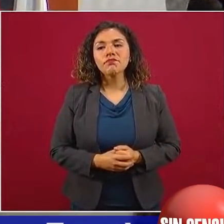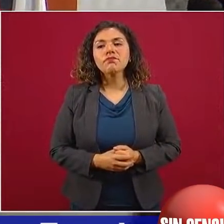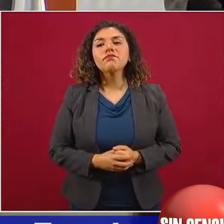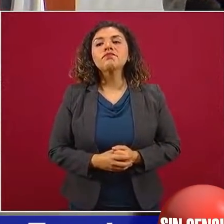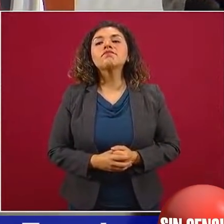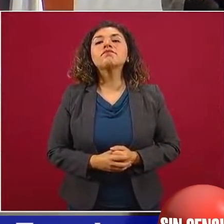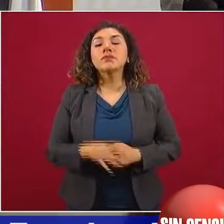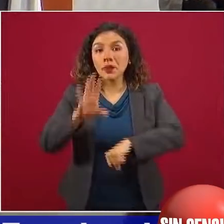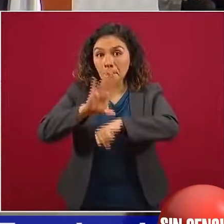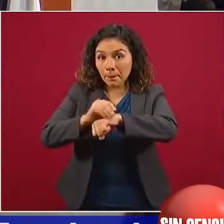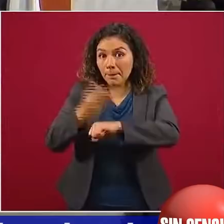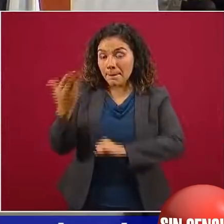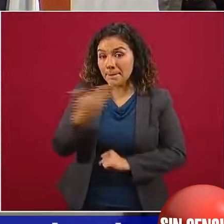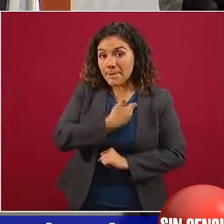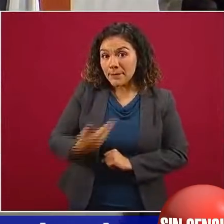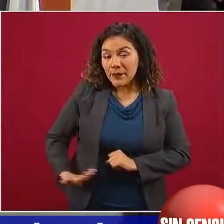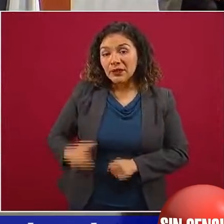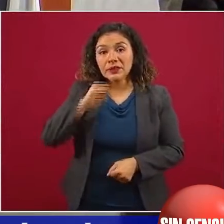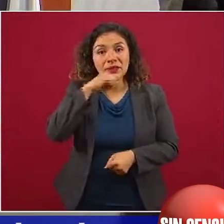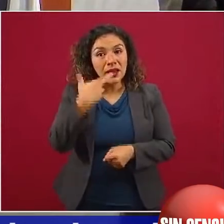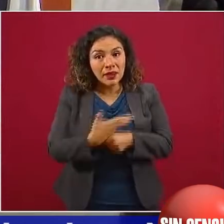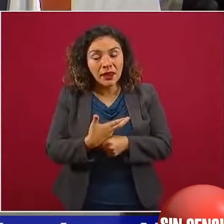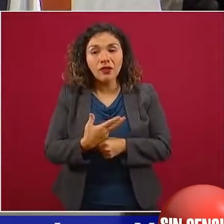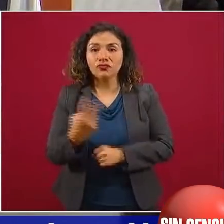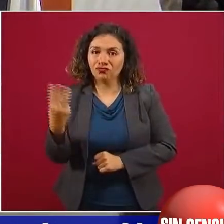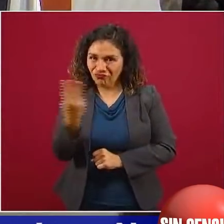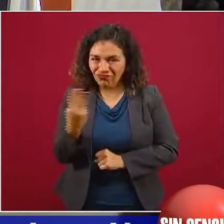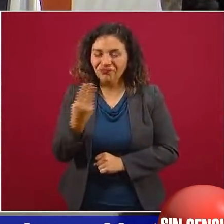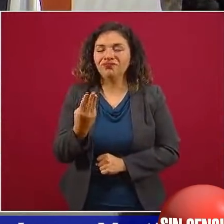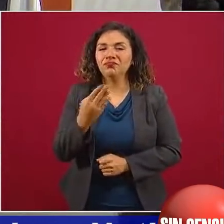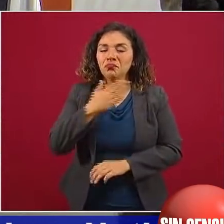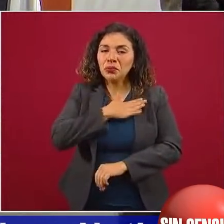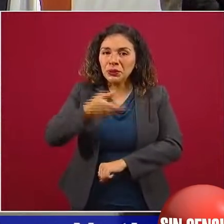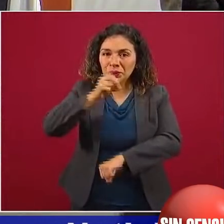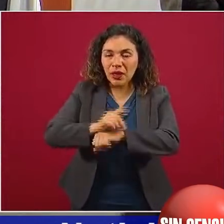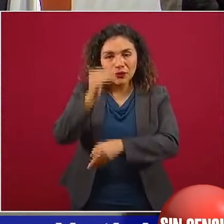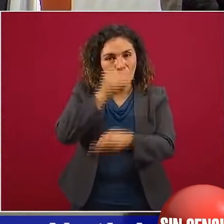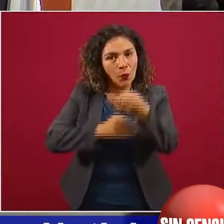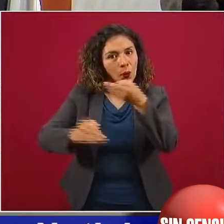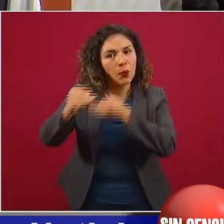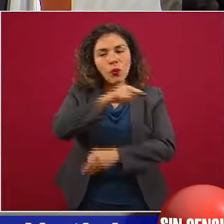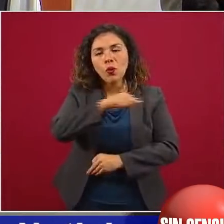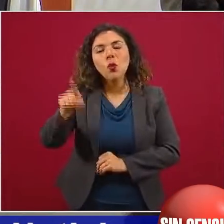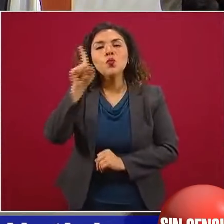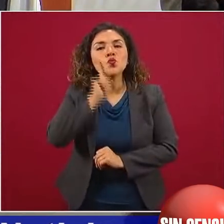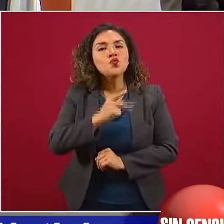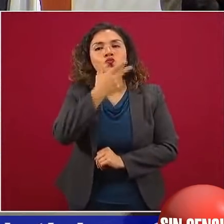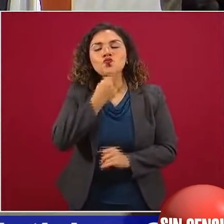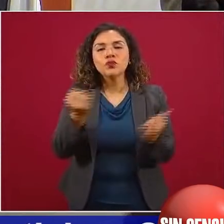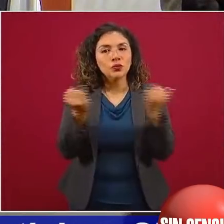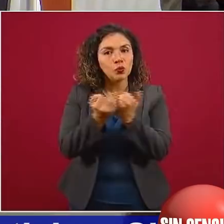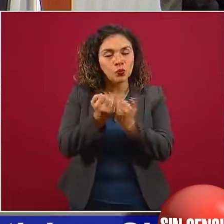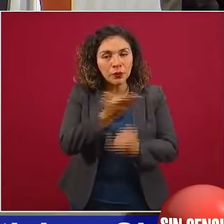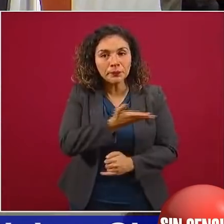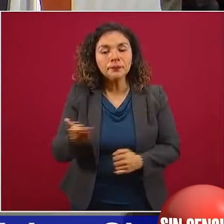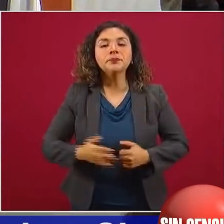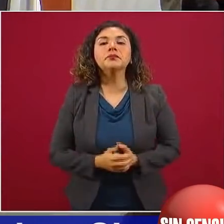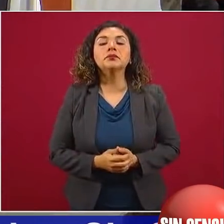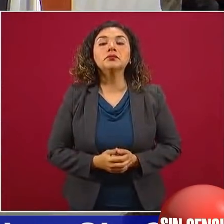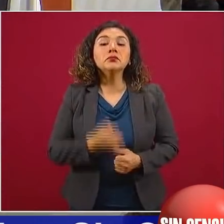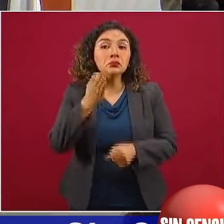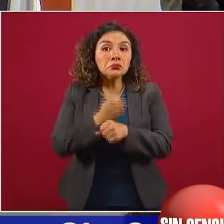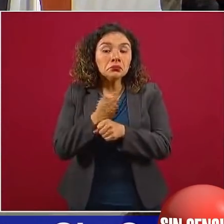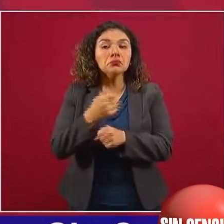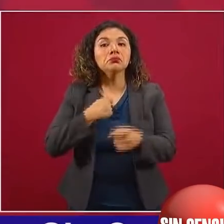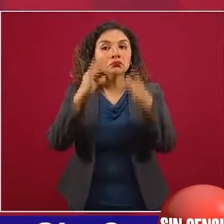Con su permiso, presidente, secretario, canciller, muy buenos días tengan todas y todos ustedes. Vamos a comentar